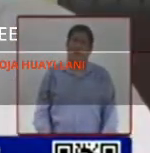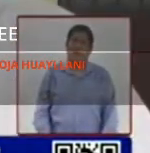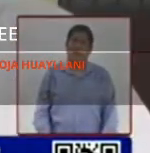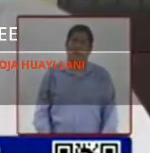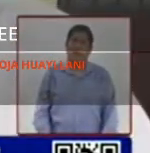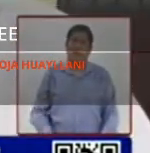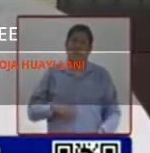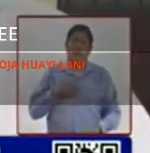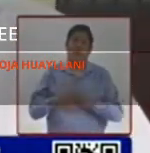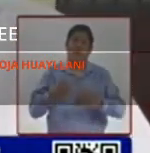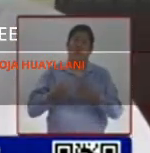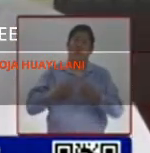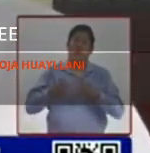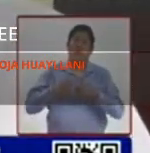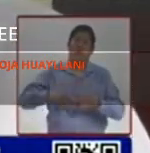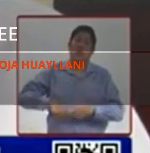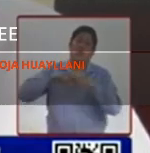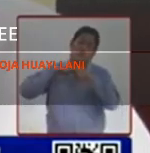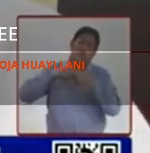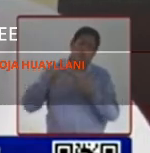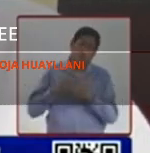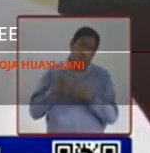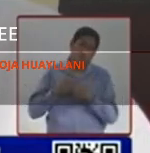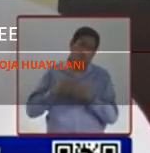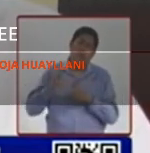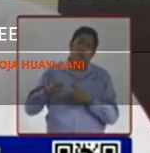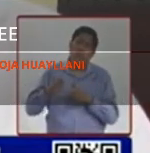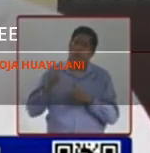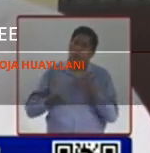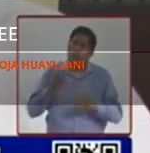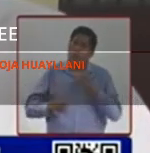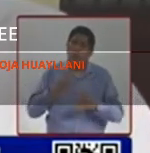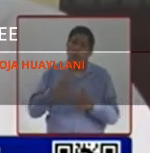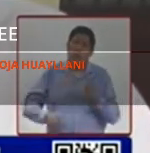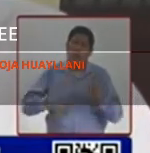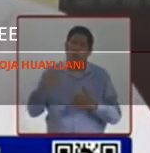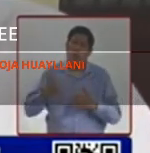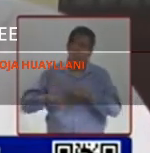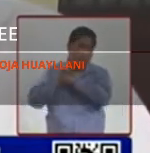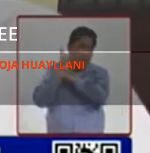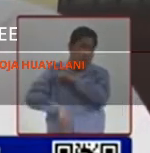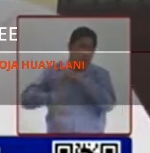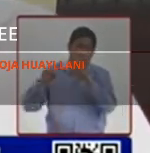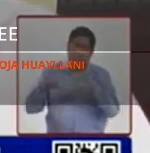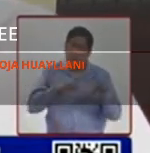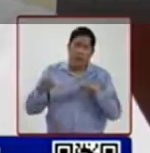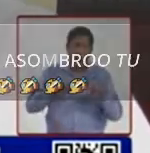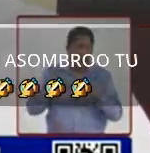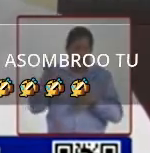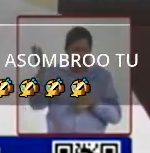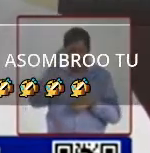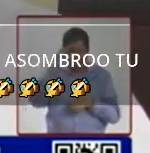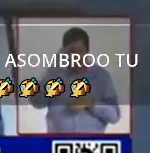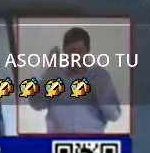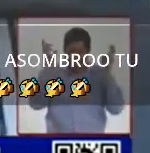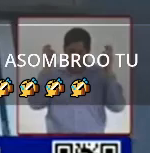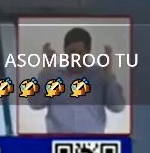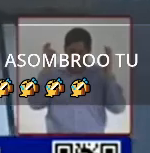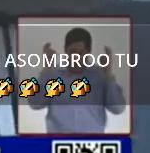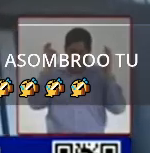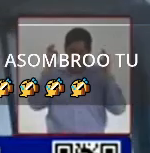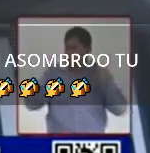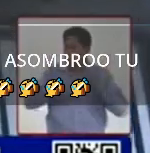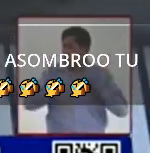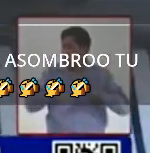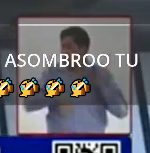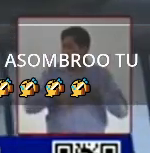En el camino del proceso administrativo, la suspensión es el primer paso, y de ahí se tiene que evaluar qué otra sanción se puede aplicar por medio del tema de que